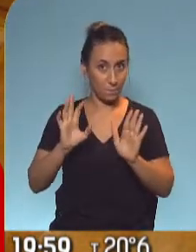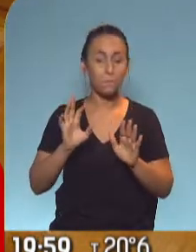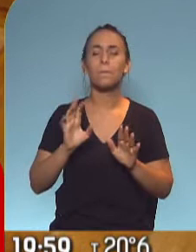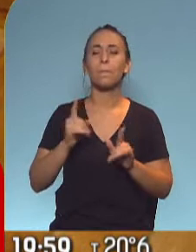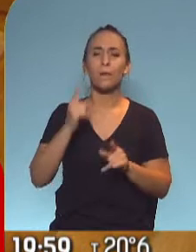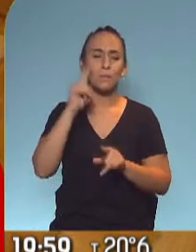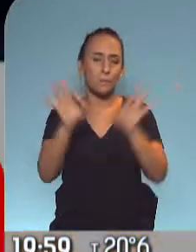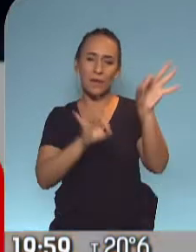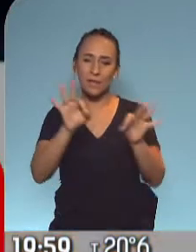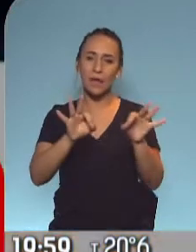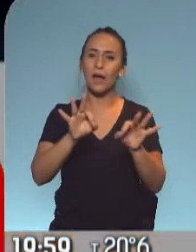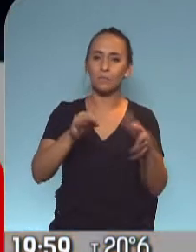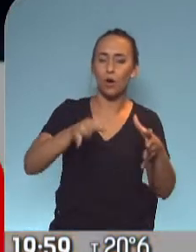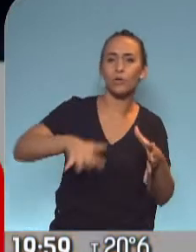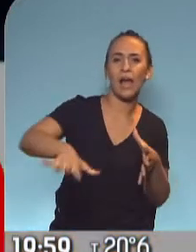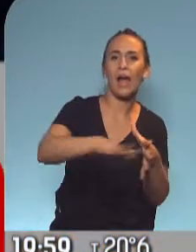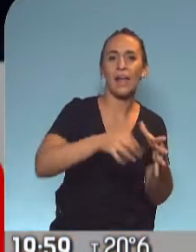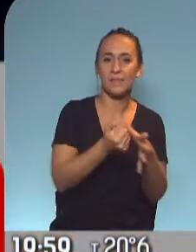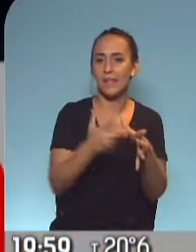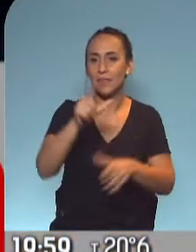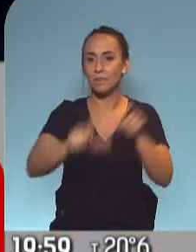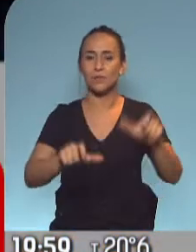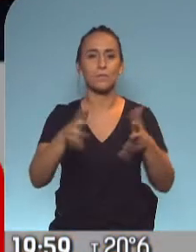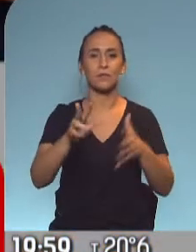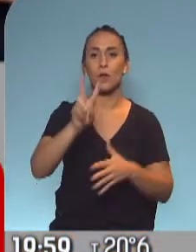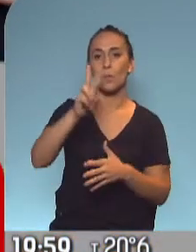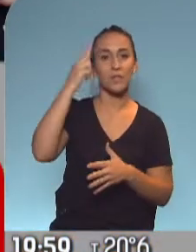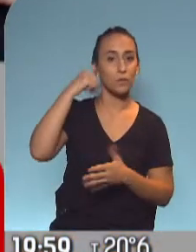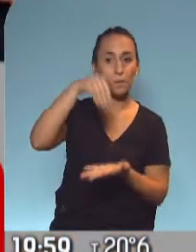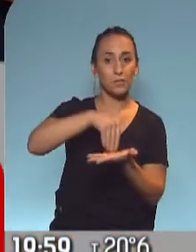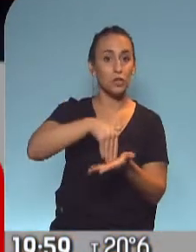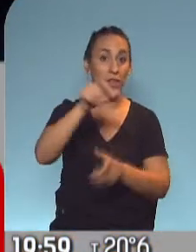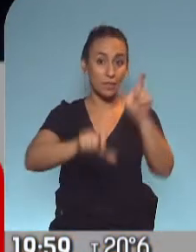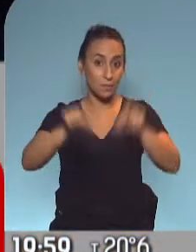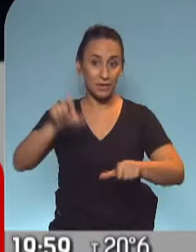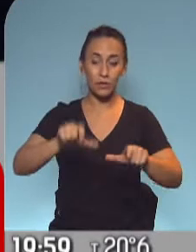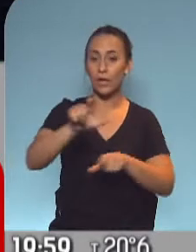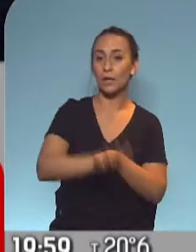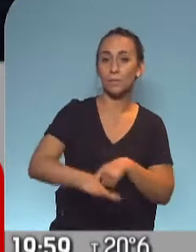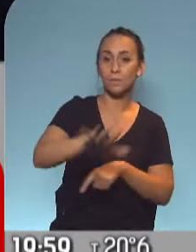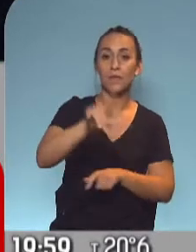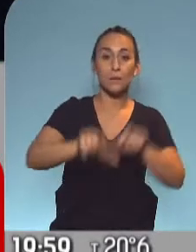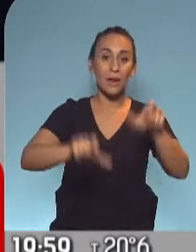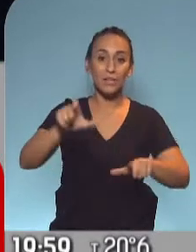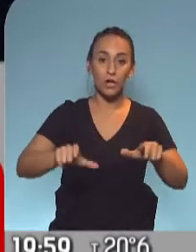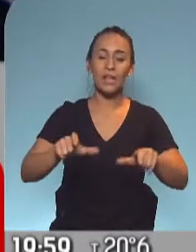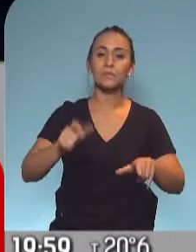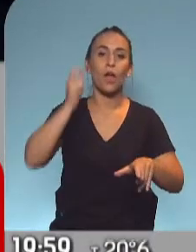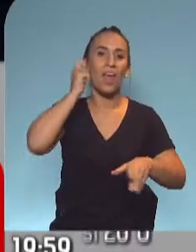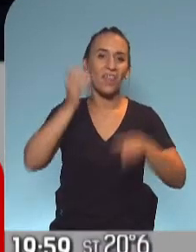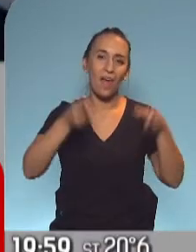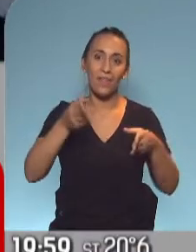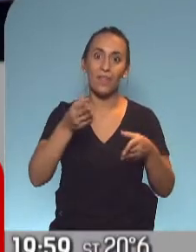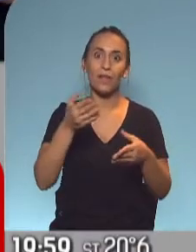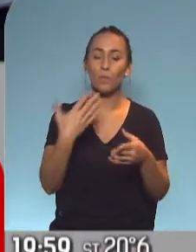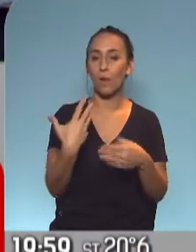sobre una población específica, ajá, ¿no? Que son más o menos 29 millones de personas, que se le denomina la población económicamente activa, ¿no? Bueno,